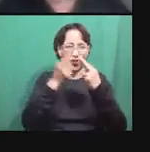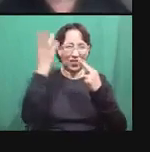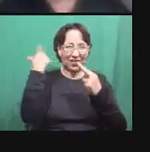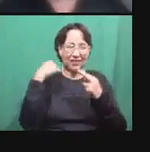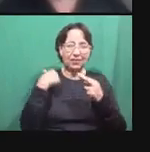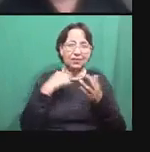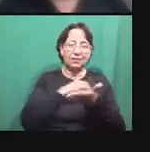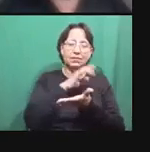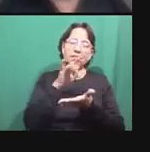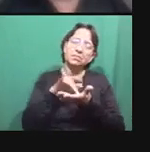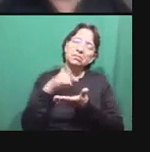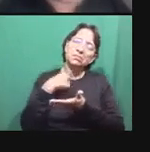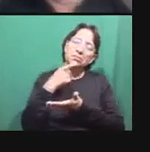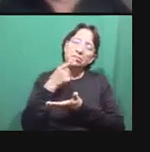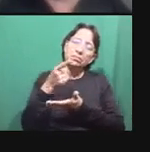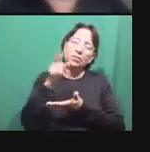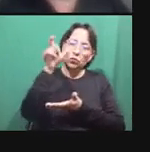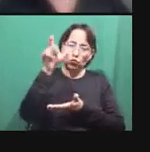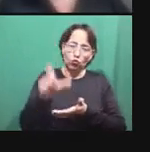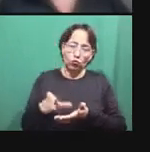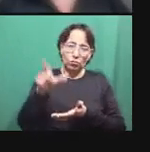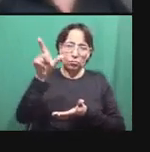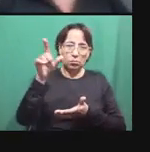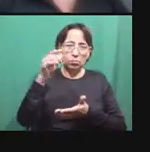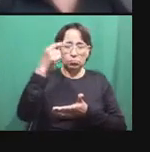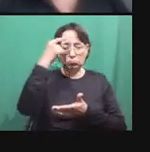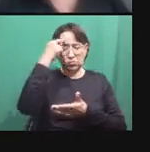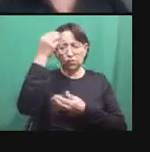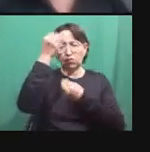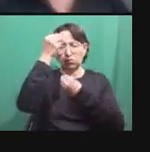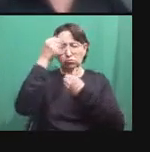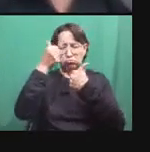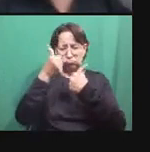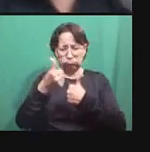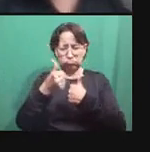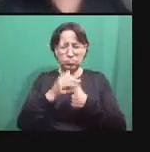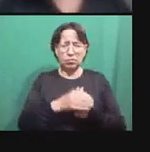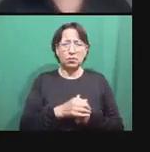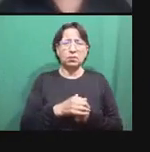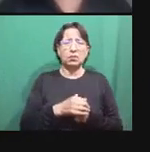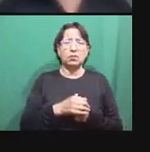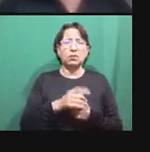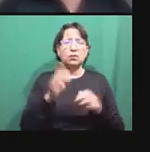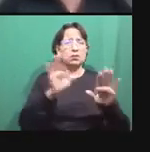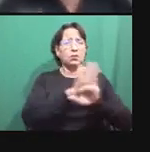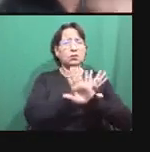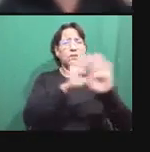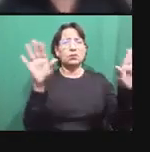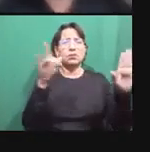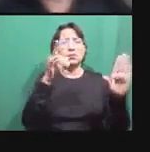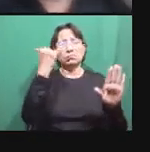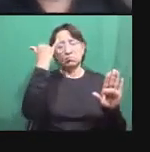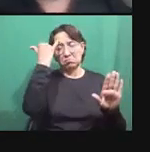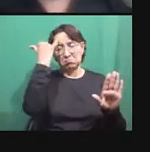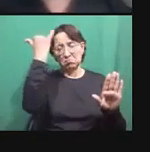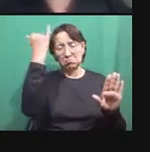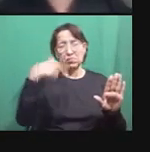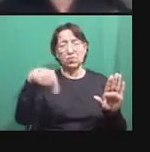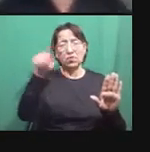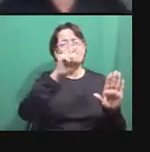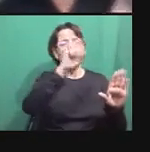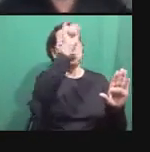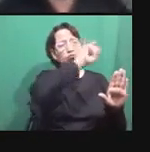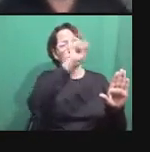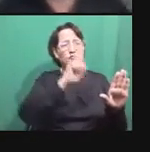mesas de graffiti, una persona estructurada, formada, diciendo que este era un spot ideal para los grafiteros. Y